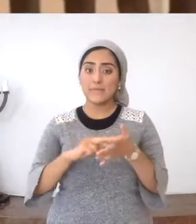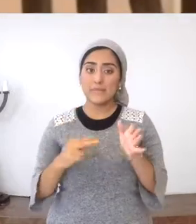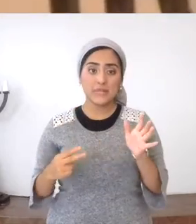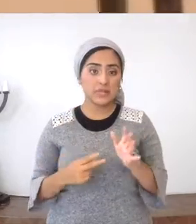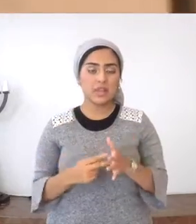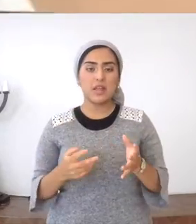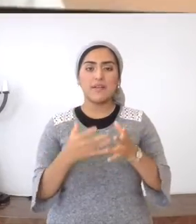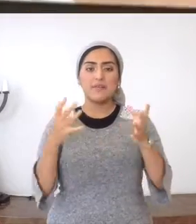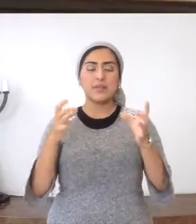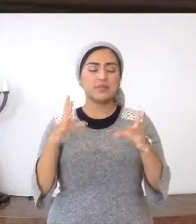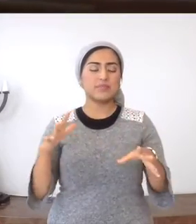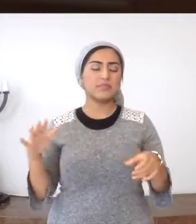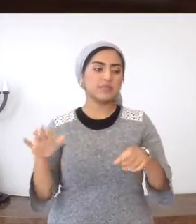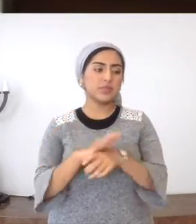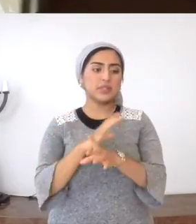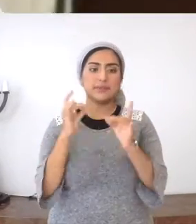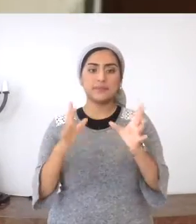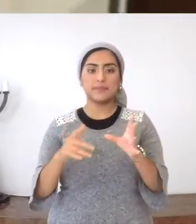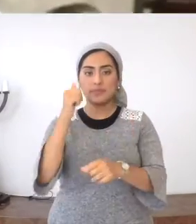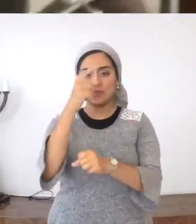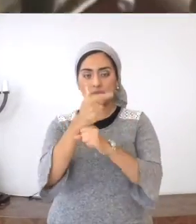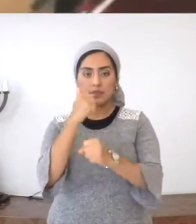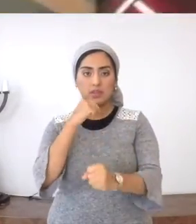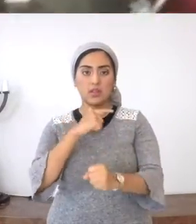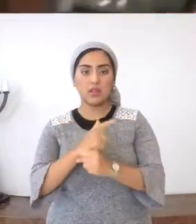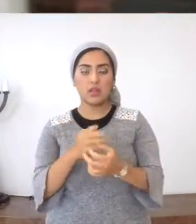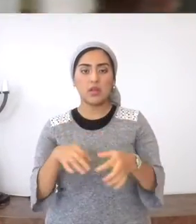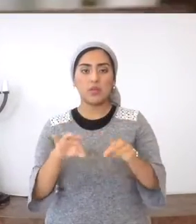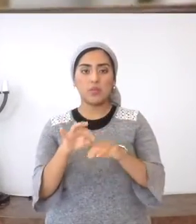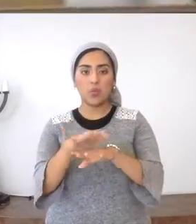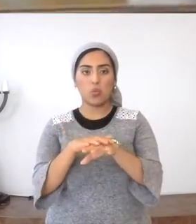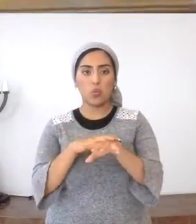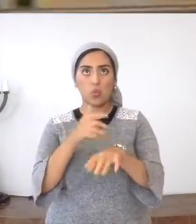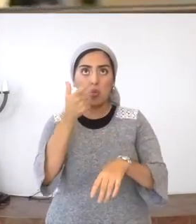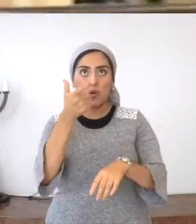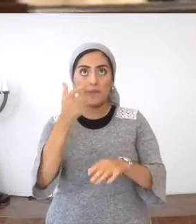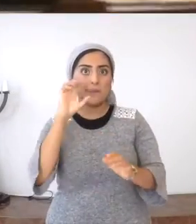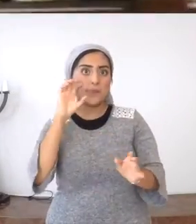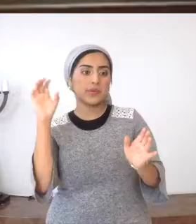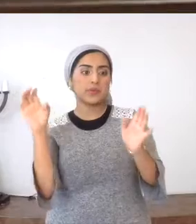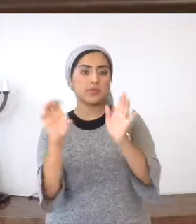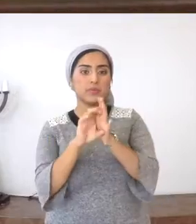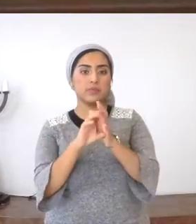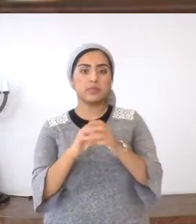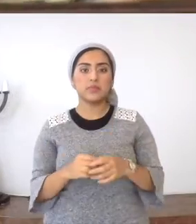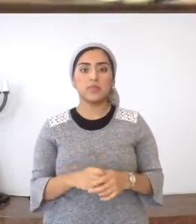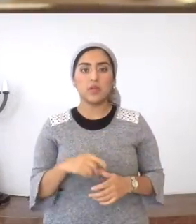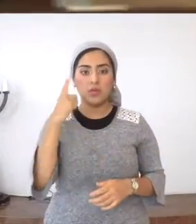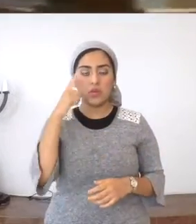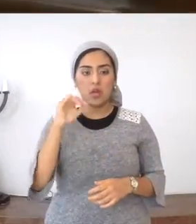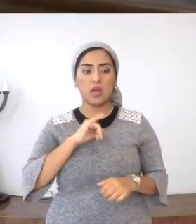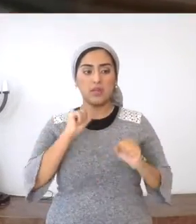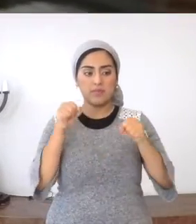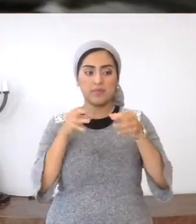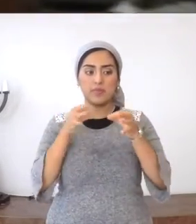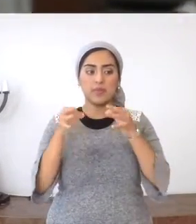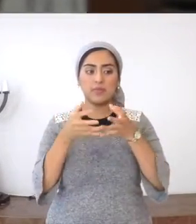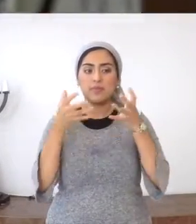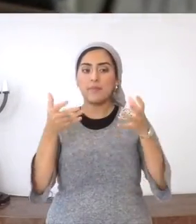En fin La cuestión es que Es una abominación Total Hermanos Vamos a ir con calma Viendo las diapositivas